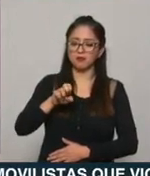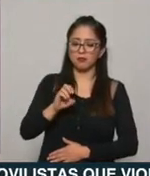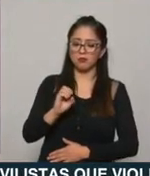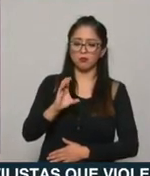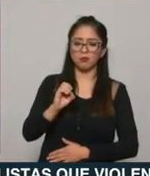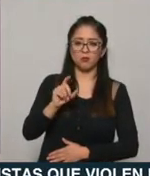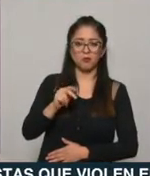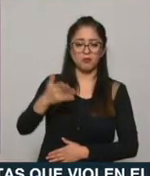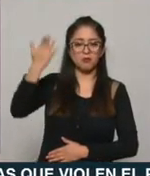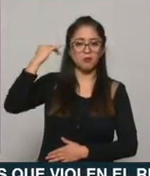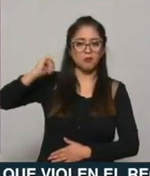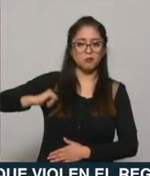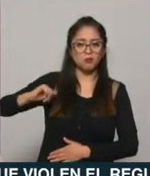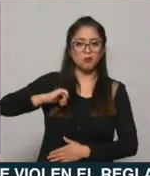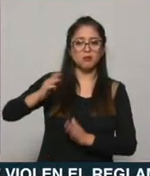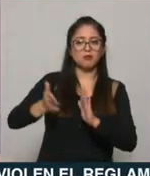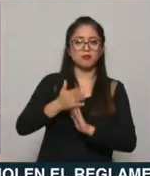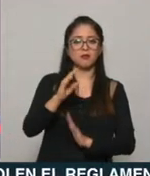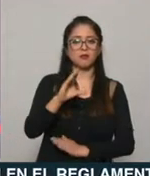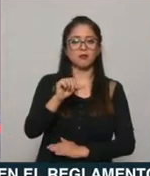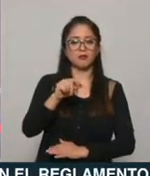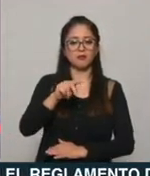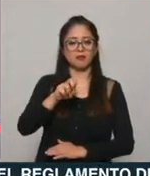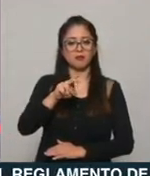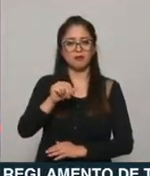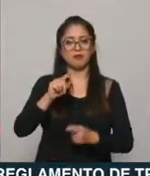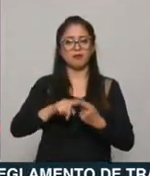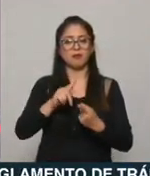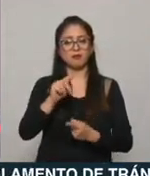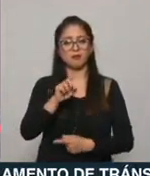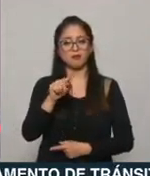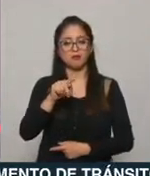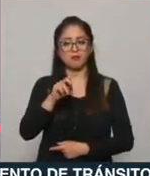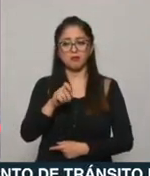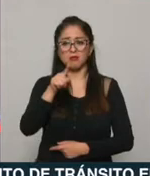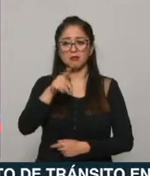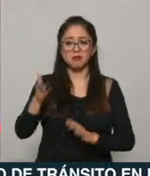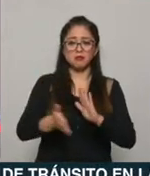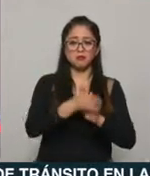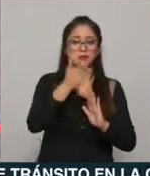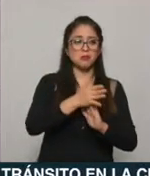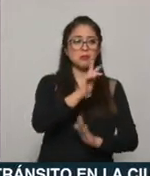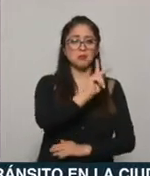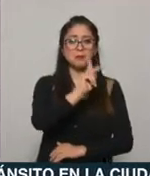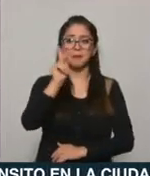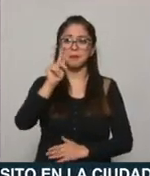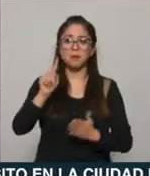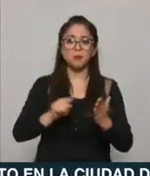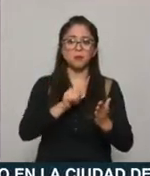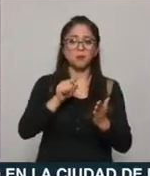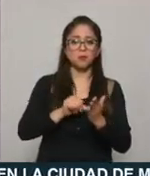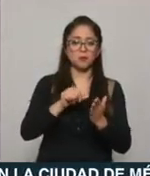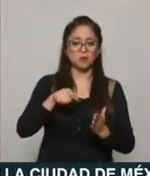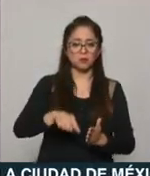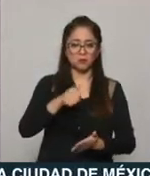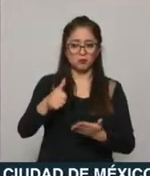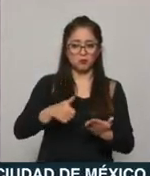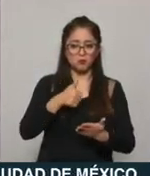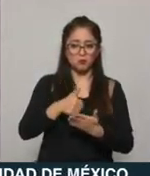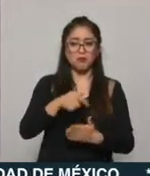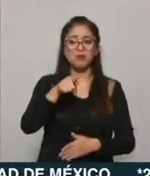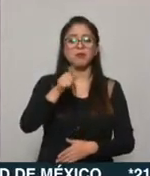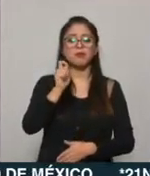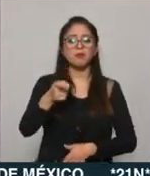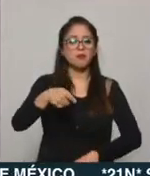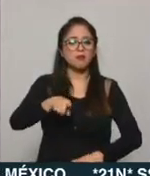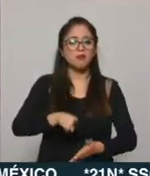de ese estilo realizada en cantera y tezontle rojo. Un edificio que se parece a tantos otros del centro de la ciudad y que, al igual que esos tantos otros, esconde